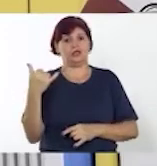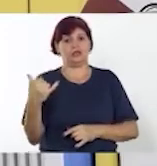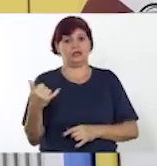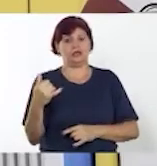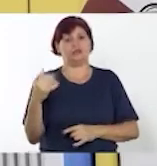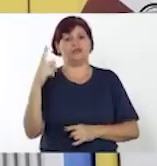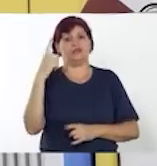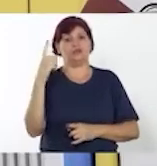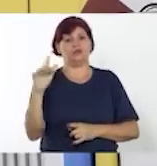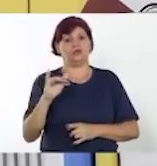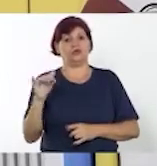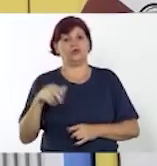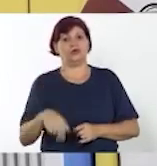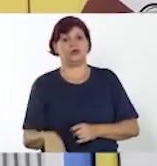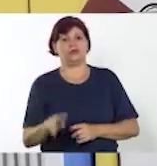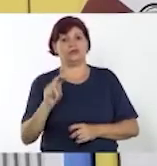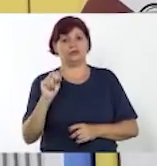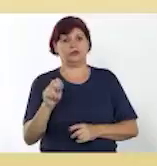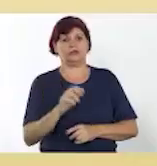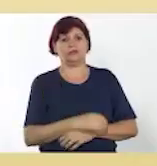1 hasta n.